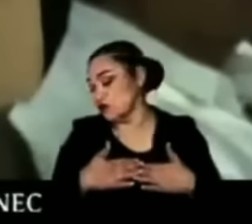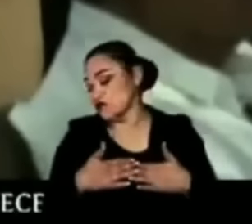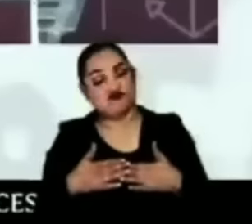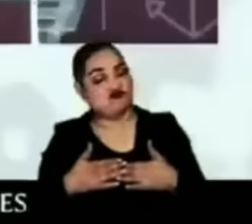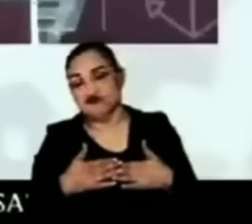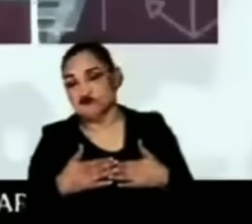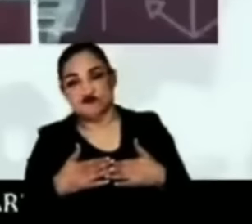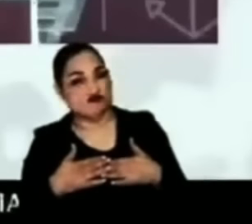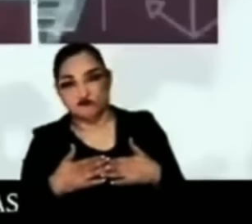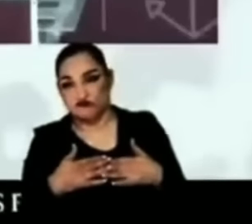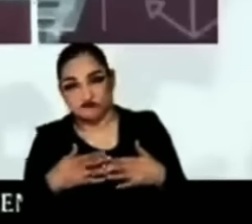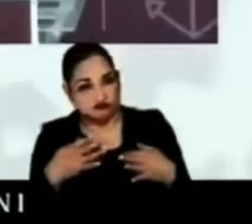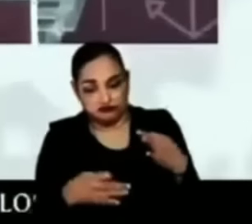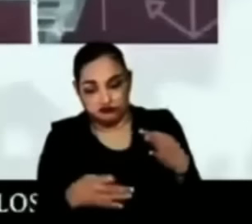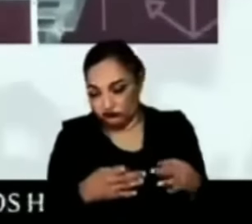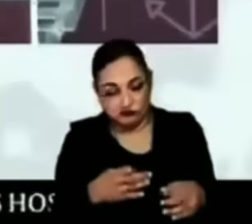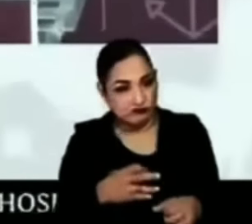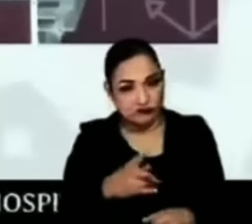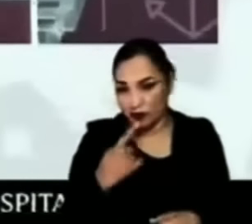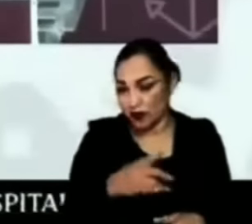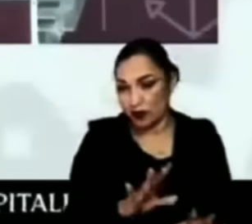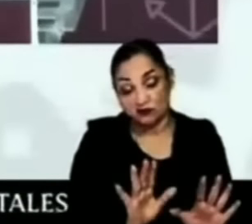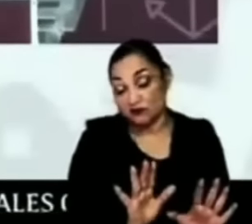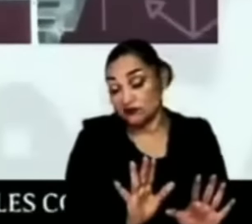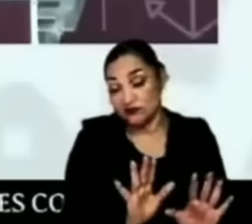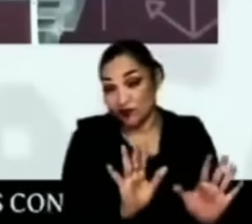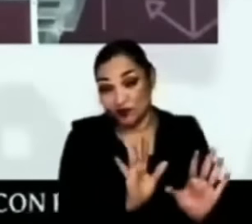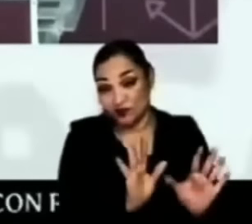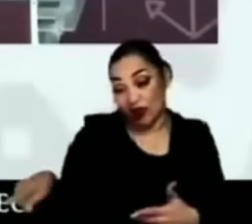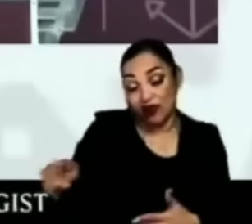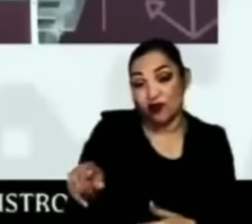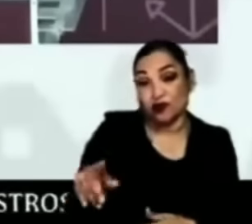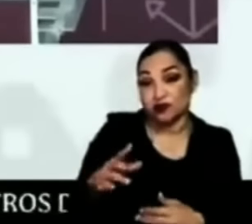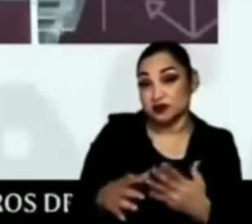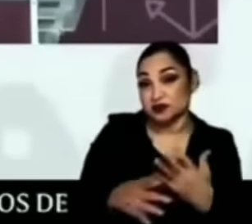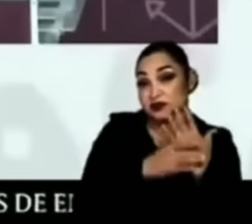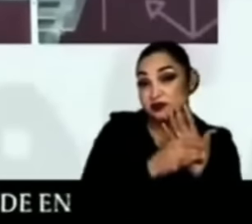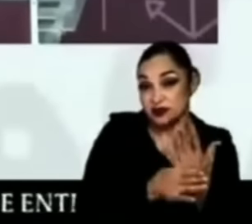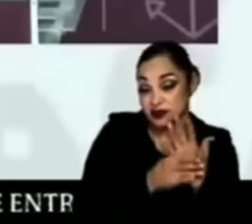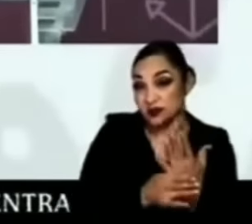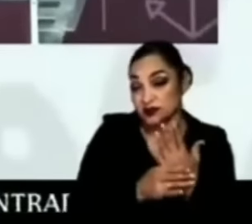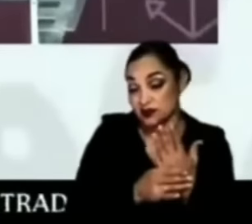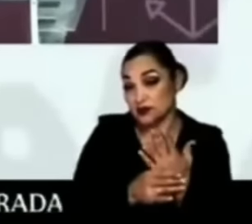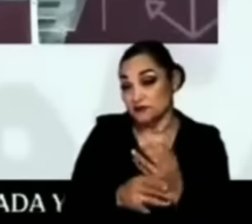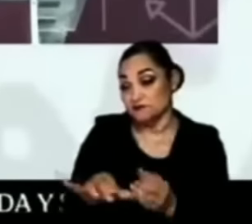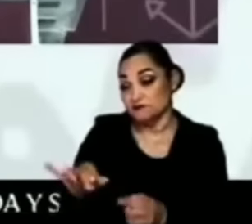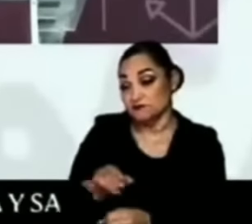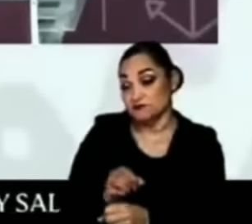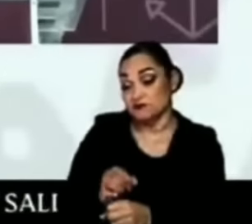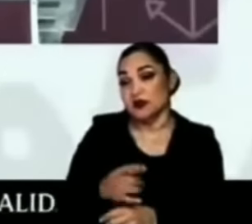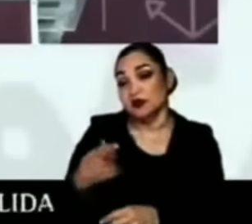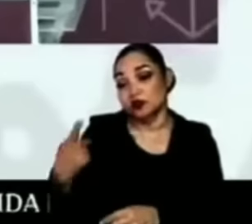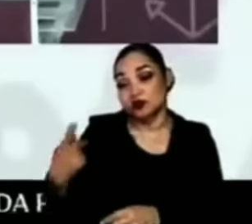lo que dicen ellos es que contra todo eso van a actuar. Incluso dicen qué tipo de